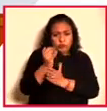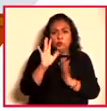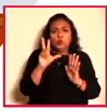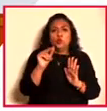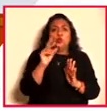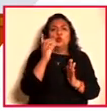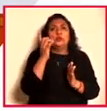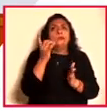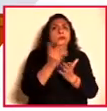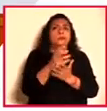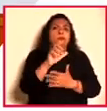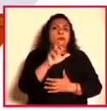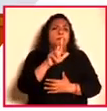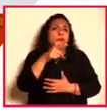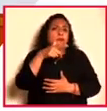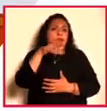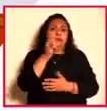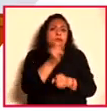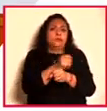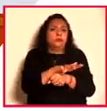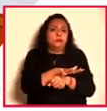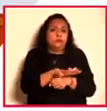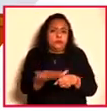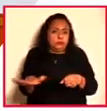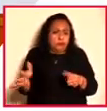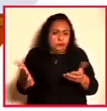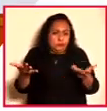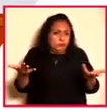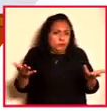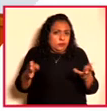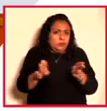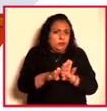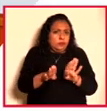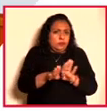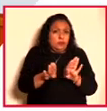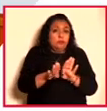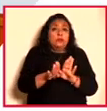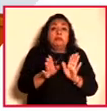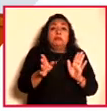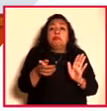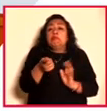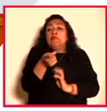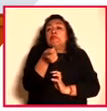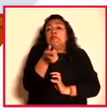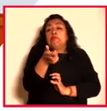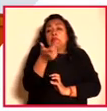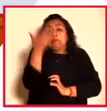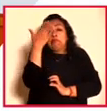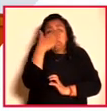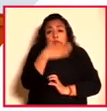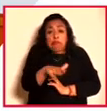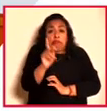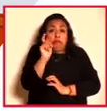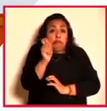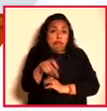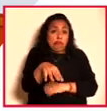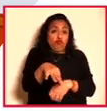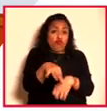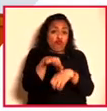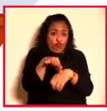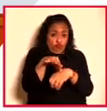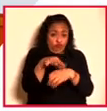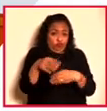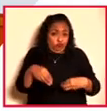arqueología. Imposible arañar siquiera lo que era vivir la